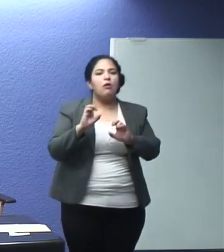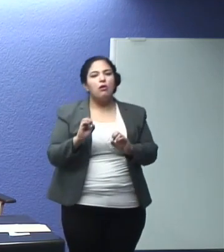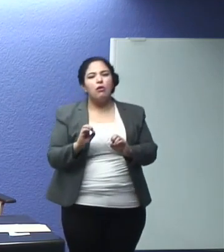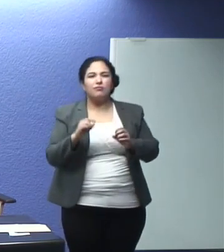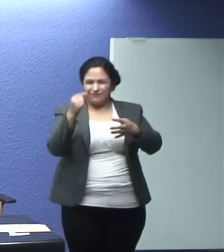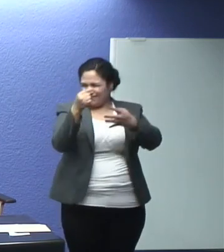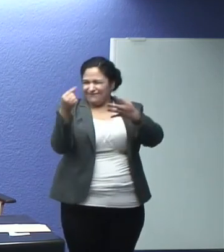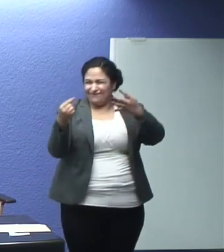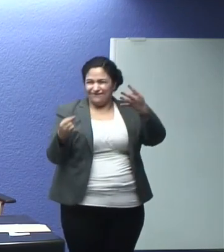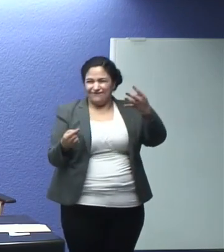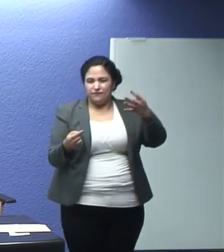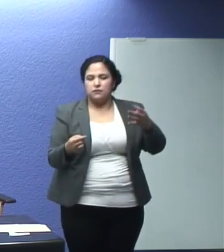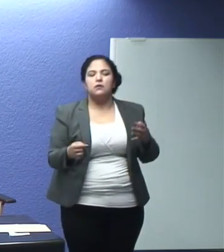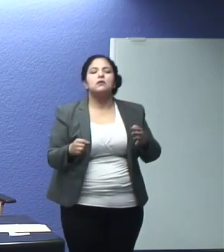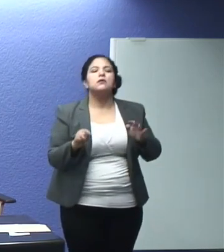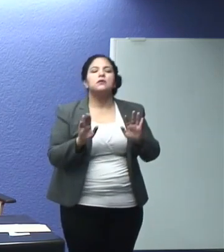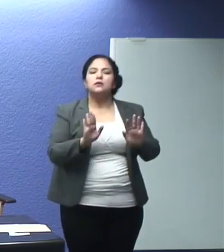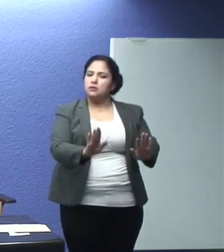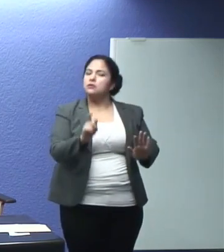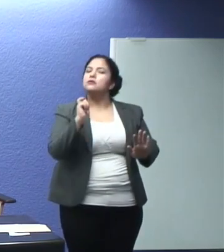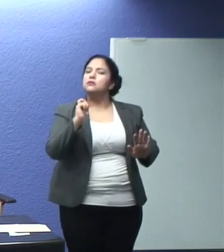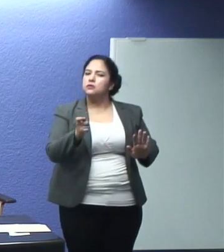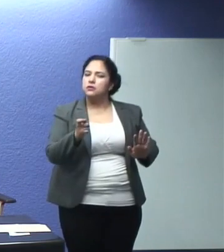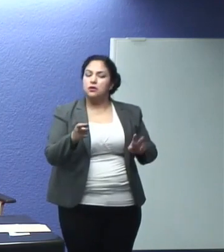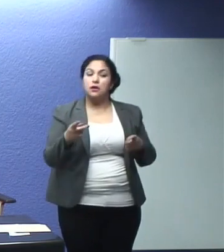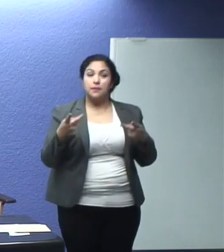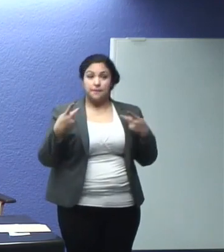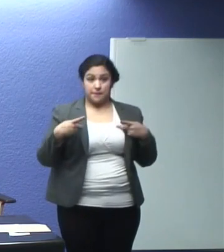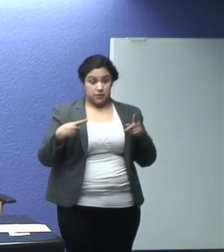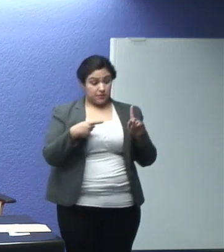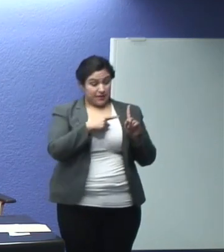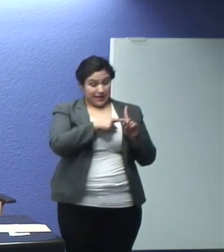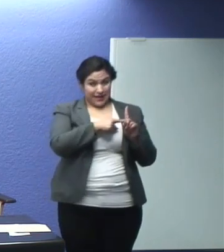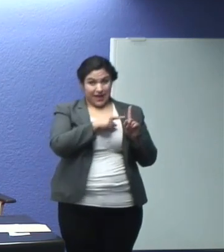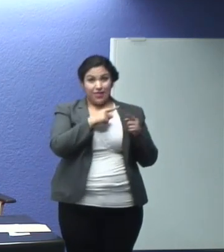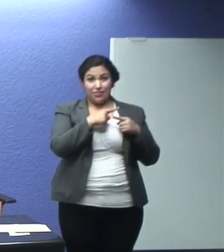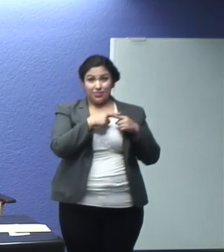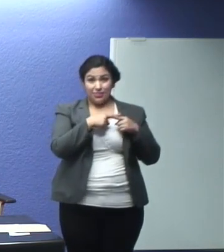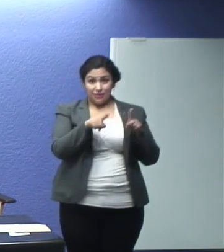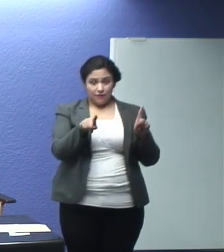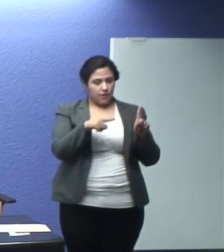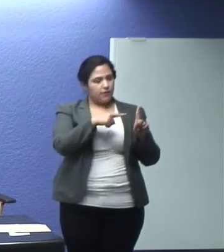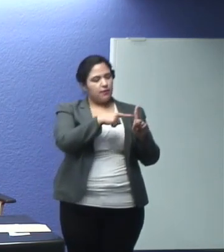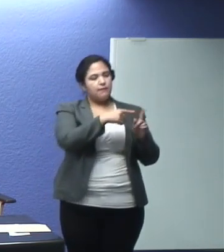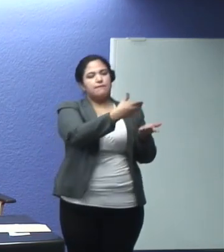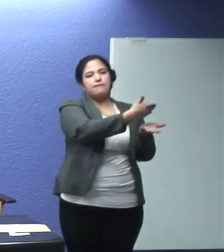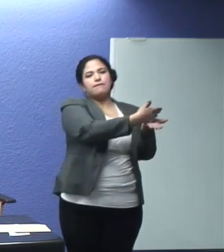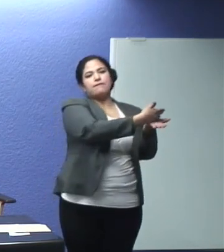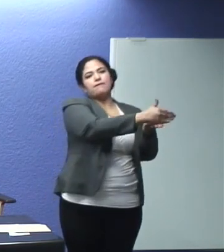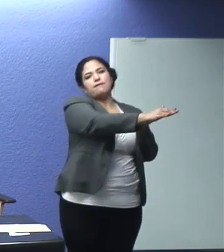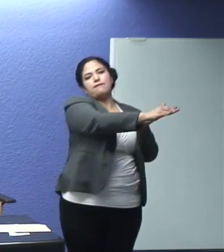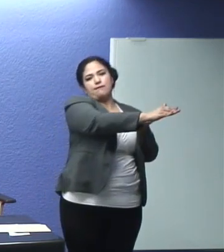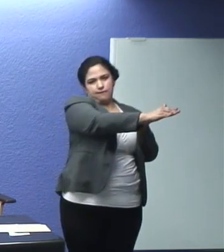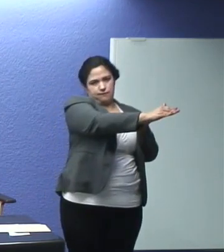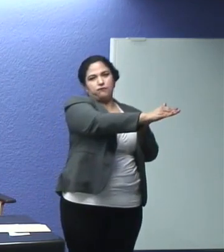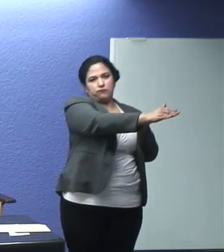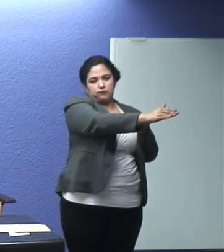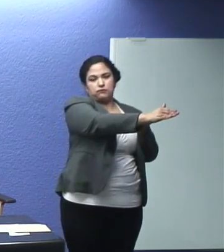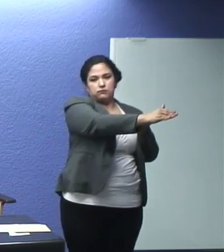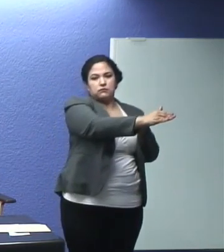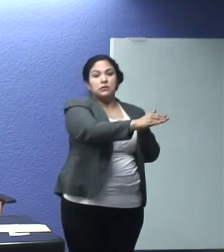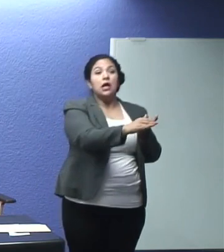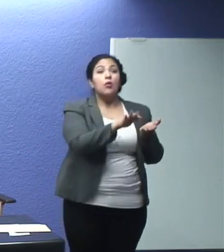presupuesto de que las personas con una diversidad funcional deben de ser excluidas. No pueden estar presentes